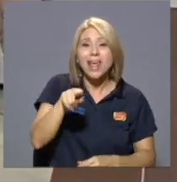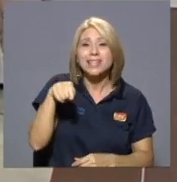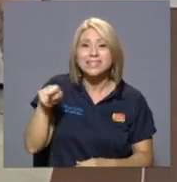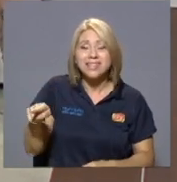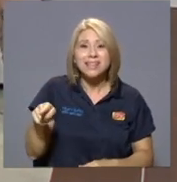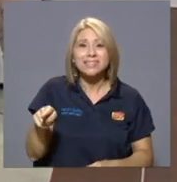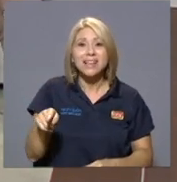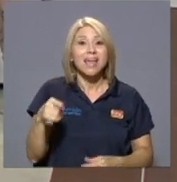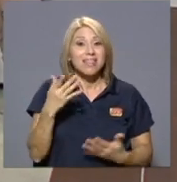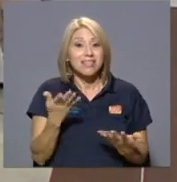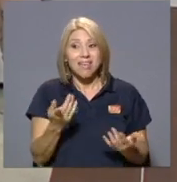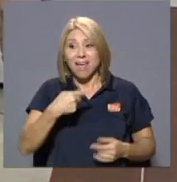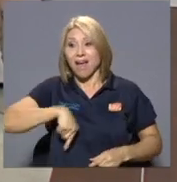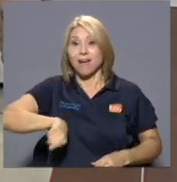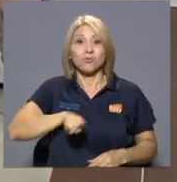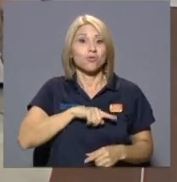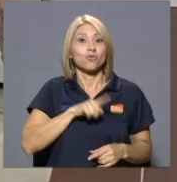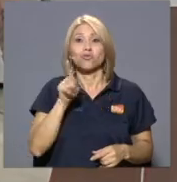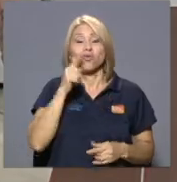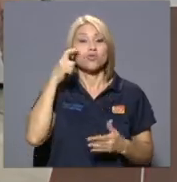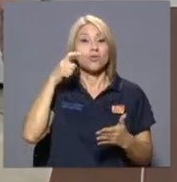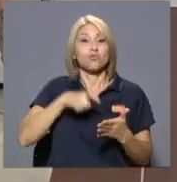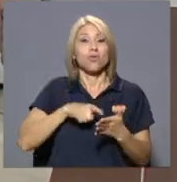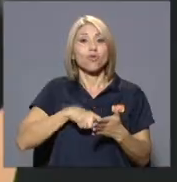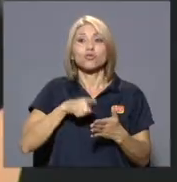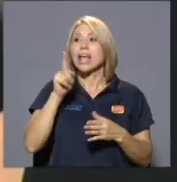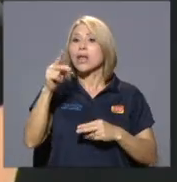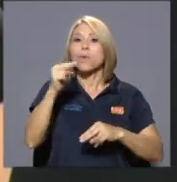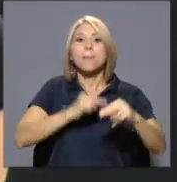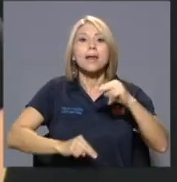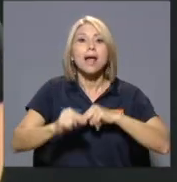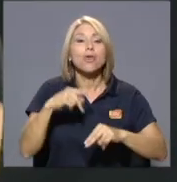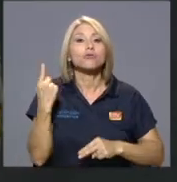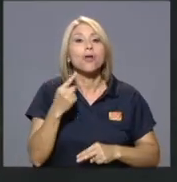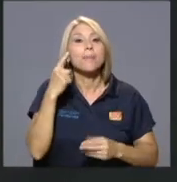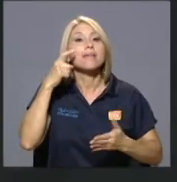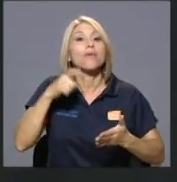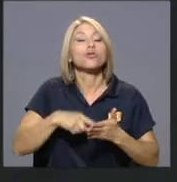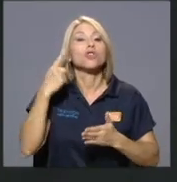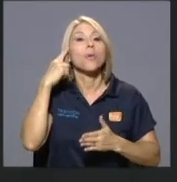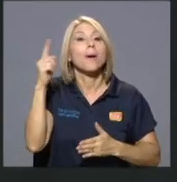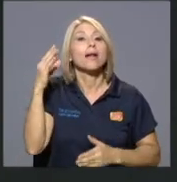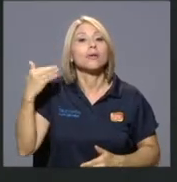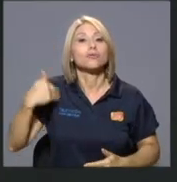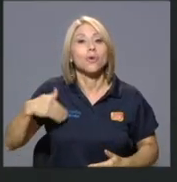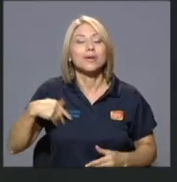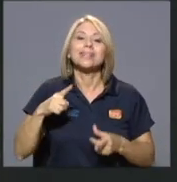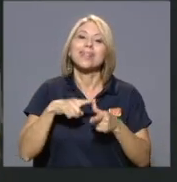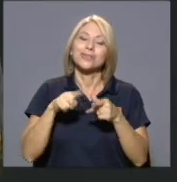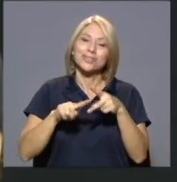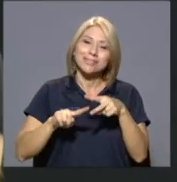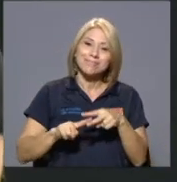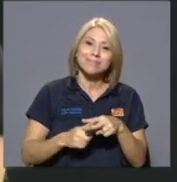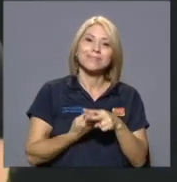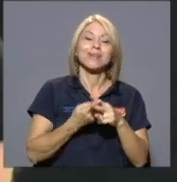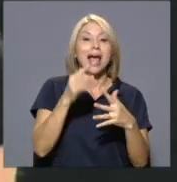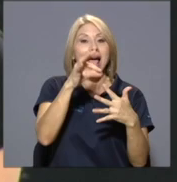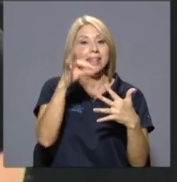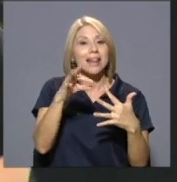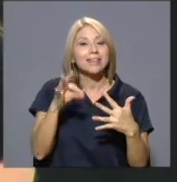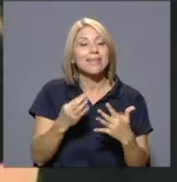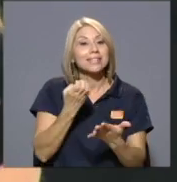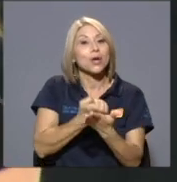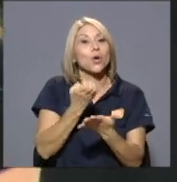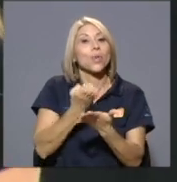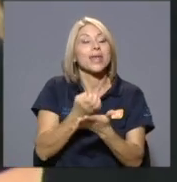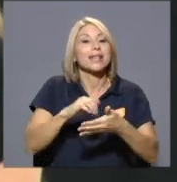dentro de un mercado que está dirigido hacia los hombres, es un mercado androcéntrico, y es que nacen estas alternativas de economía solidaria y